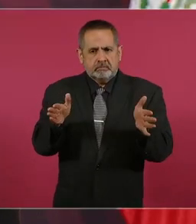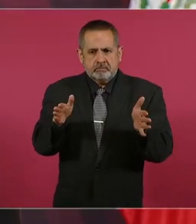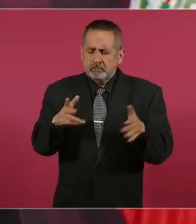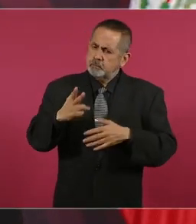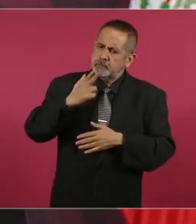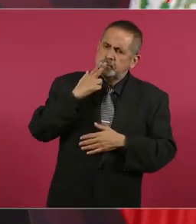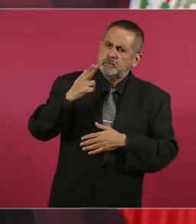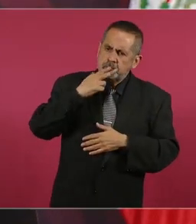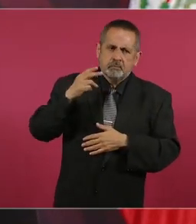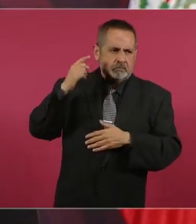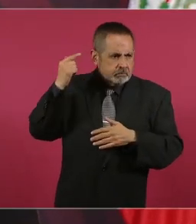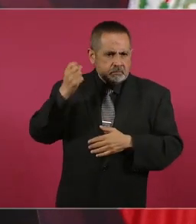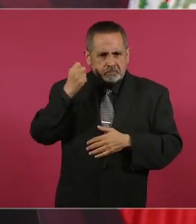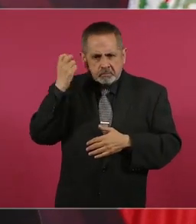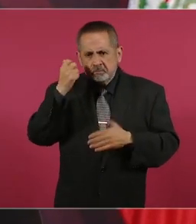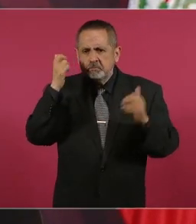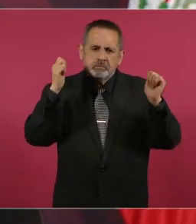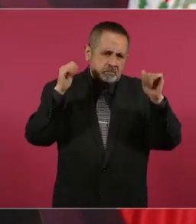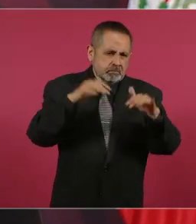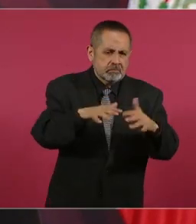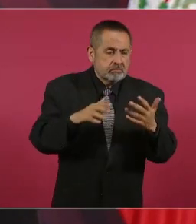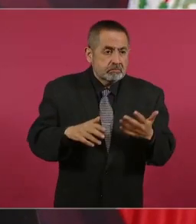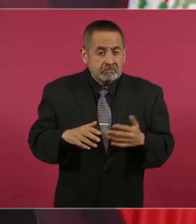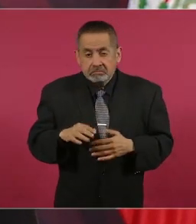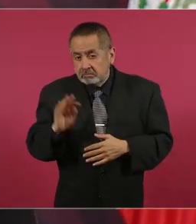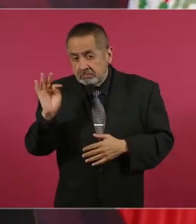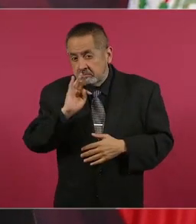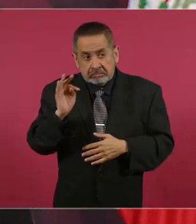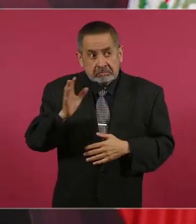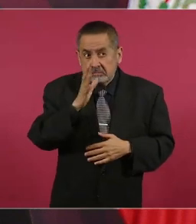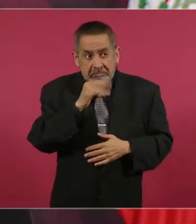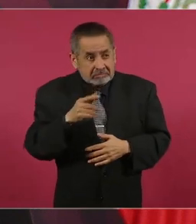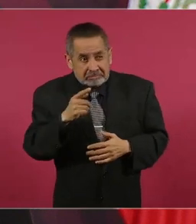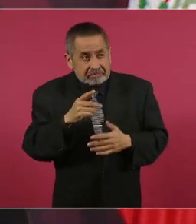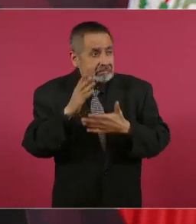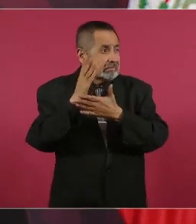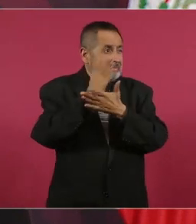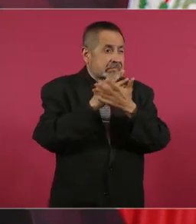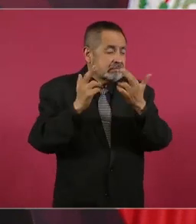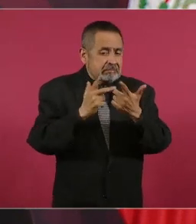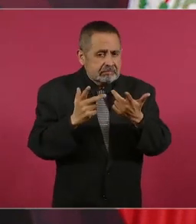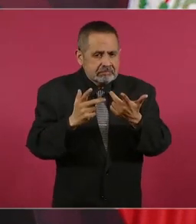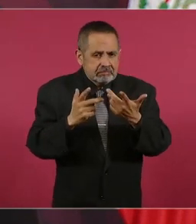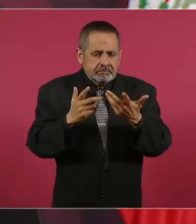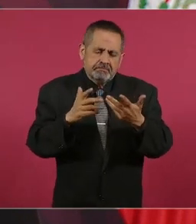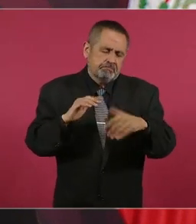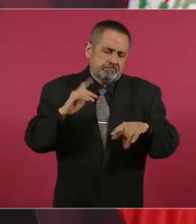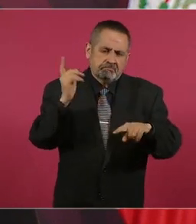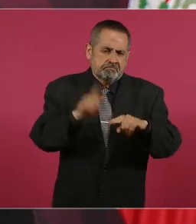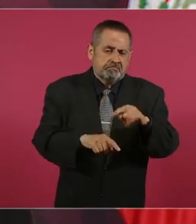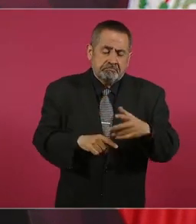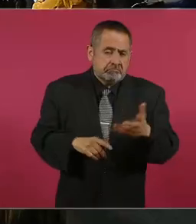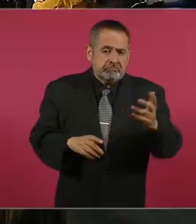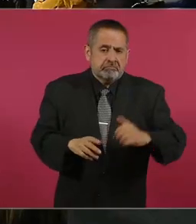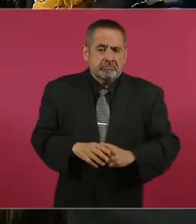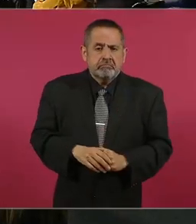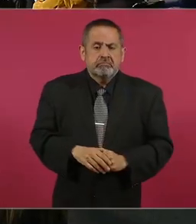utilidad, y si no se puede recuperar por los daños estructurales, pues